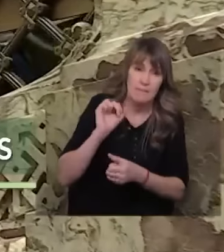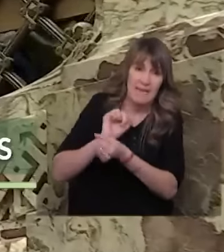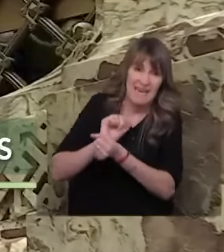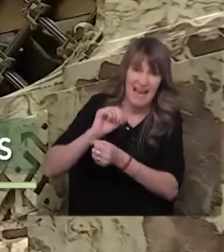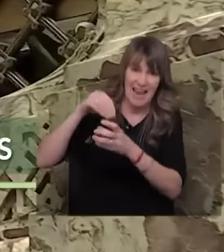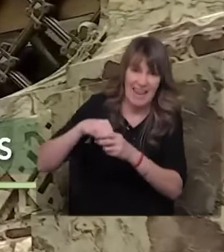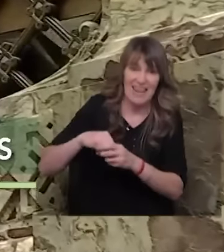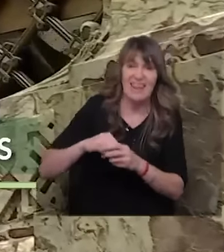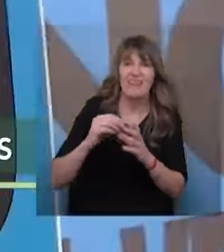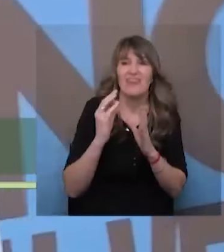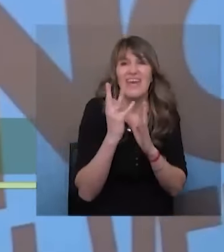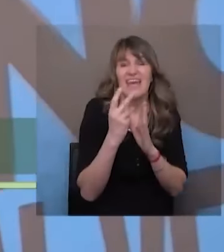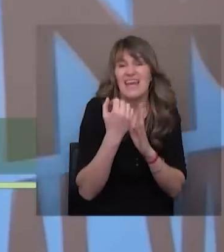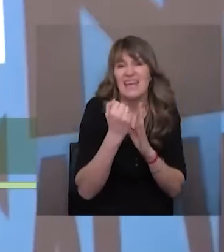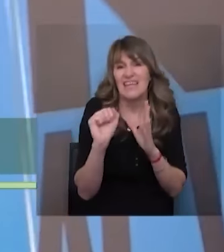delitos